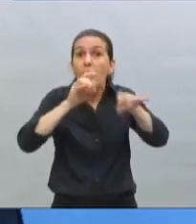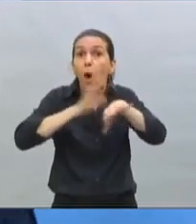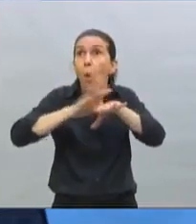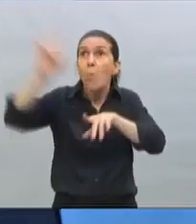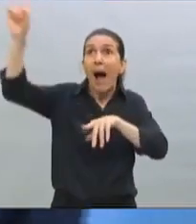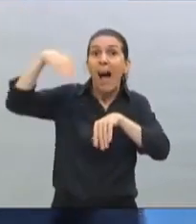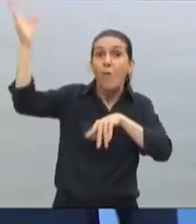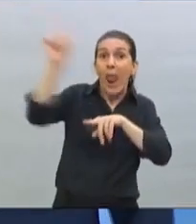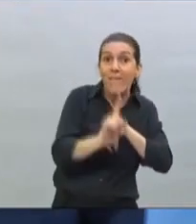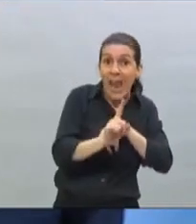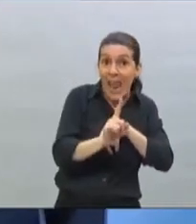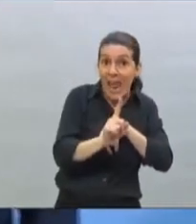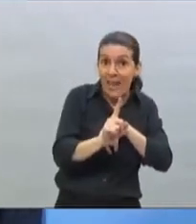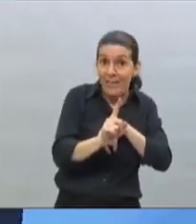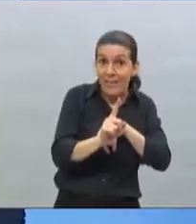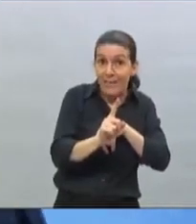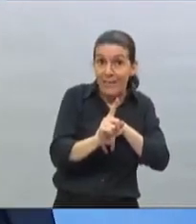es La Pampa, eso.